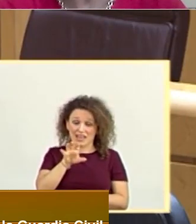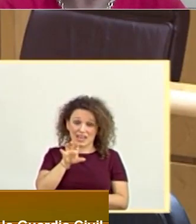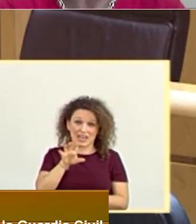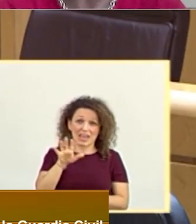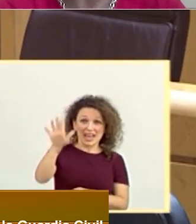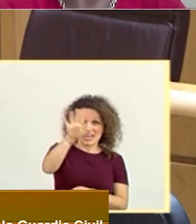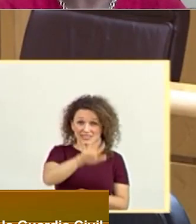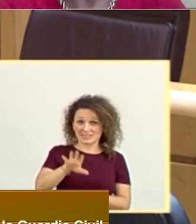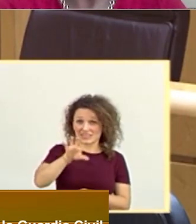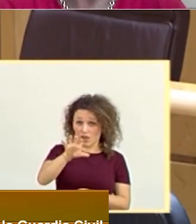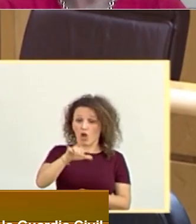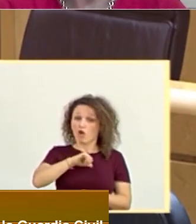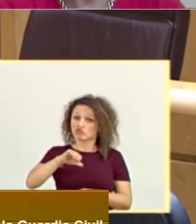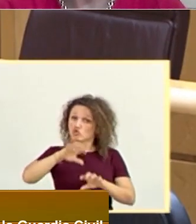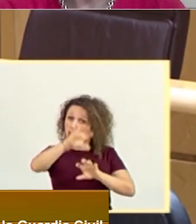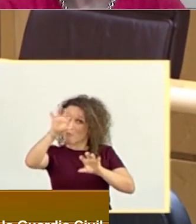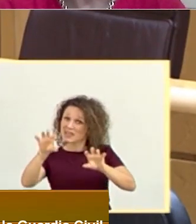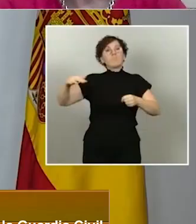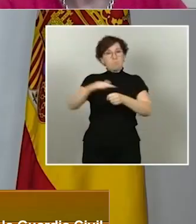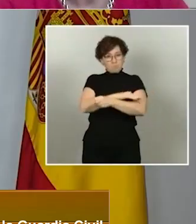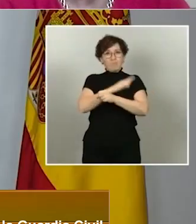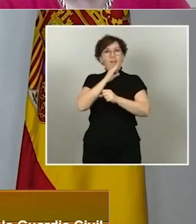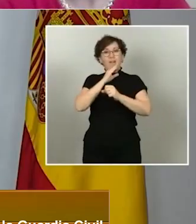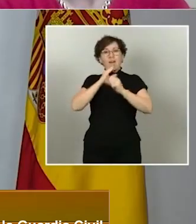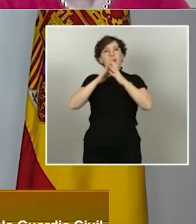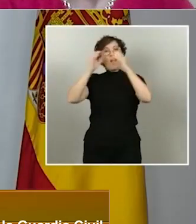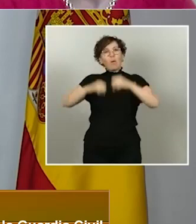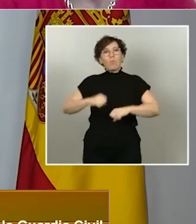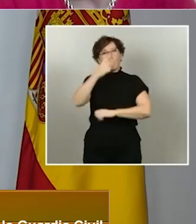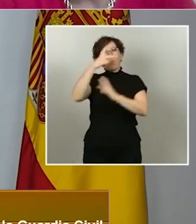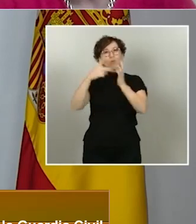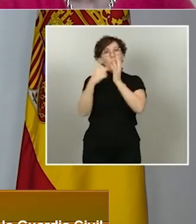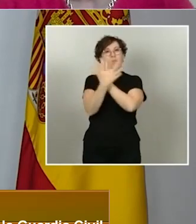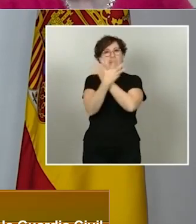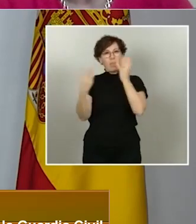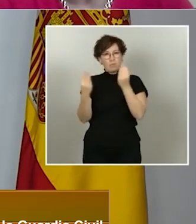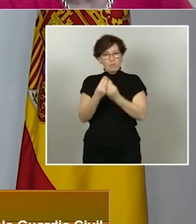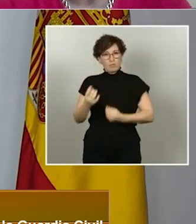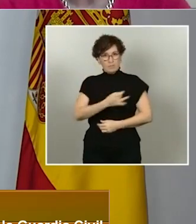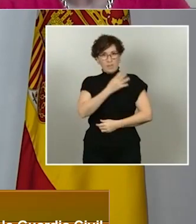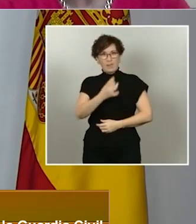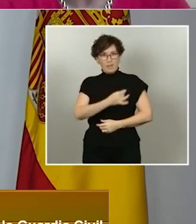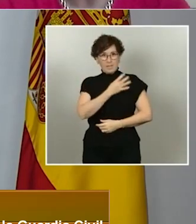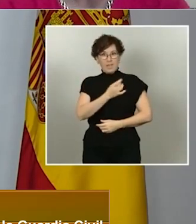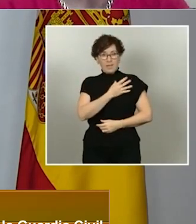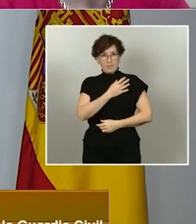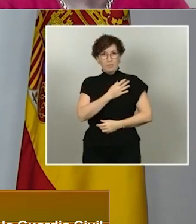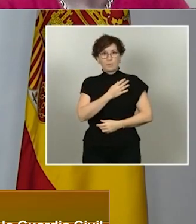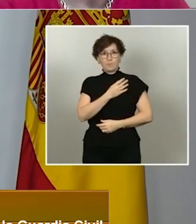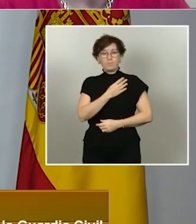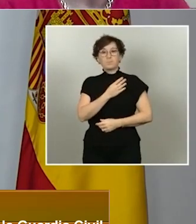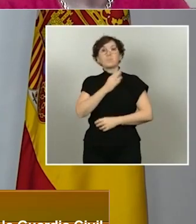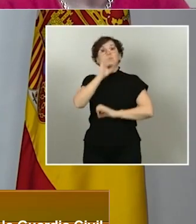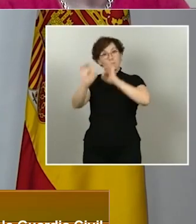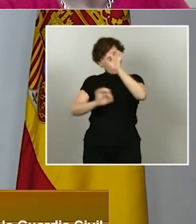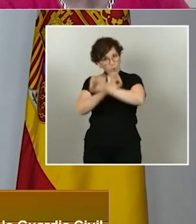política es para los políticos, no para la Guardia Civil. Entonces, aprovechar ese tipo de información, ese tipo de